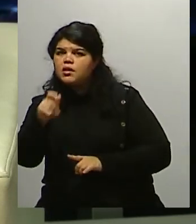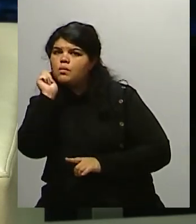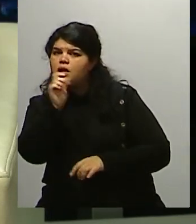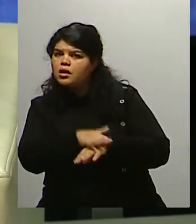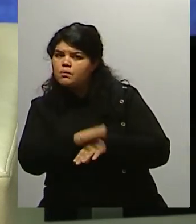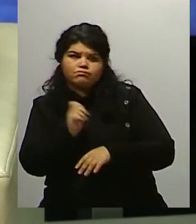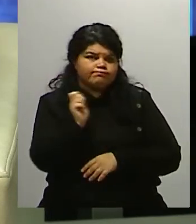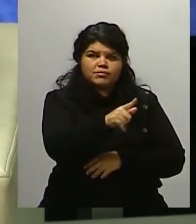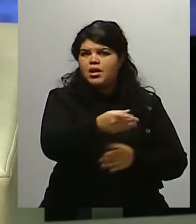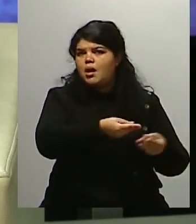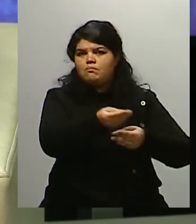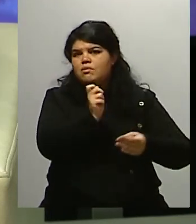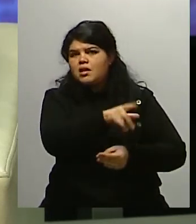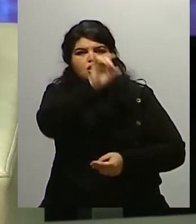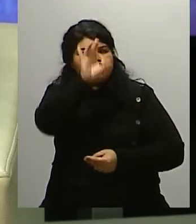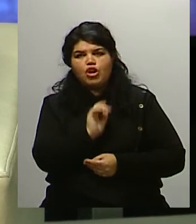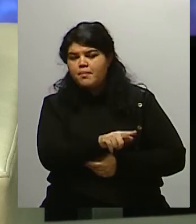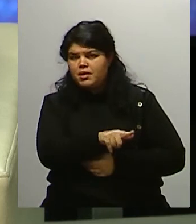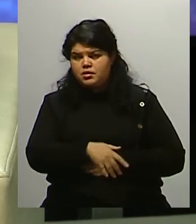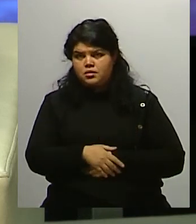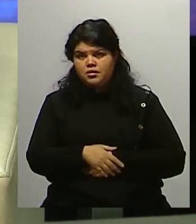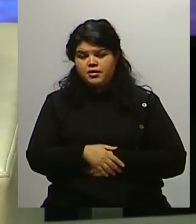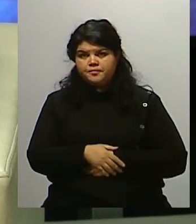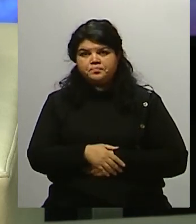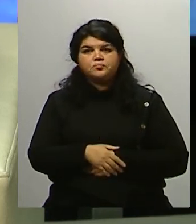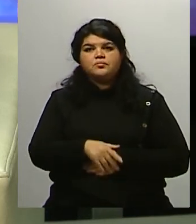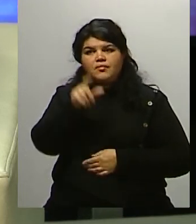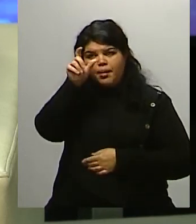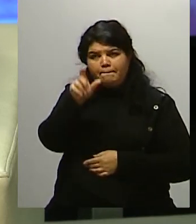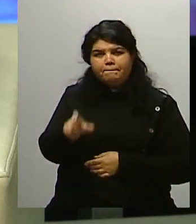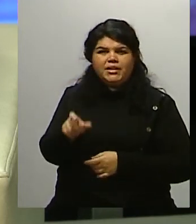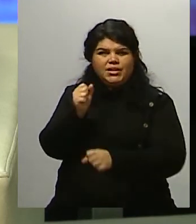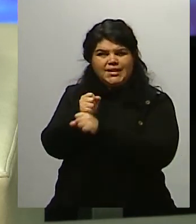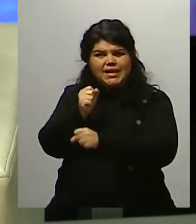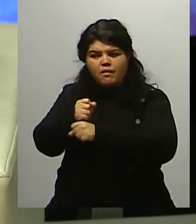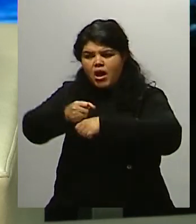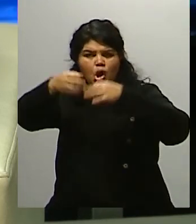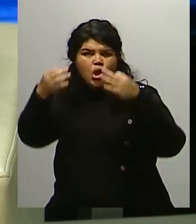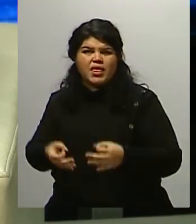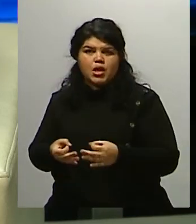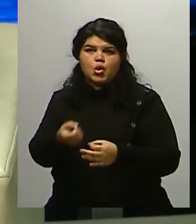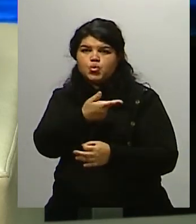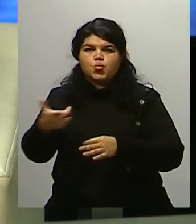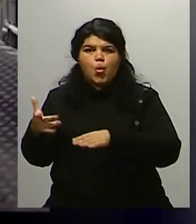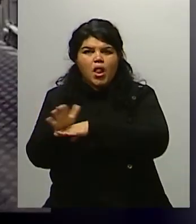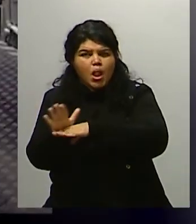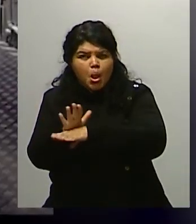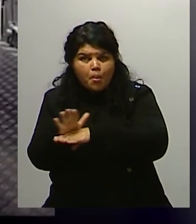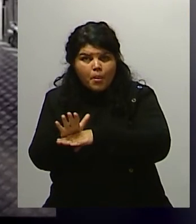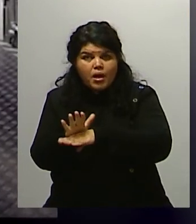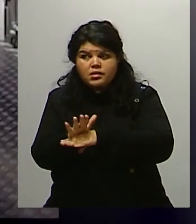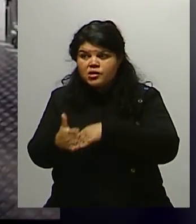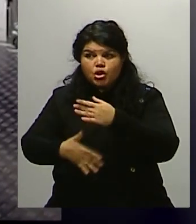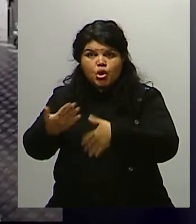un buen salario no es un trabajador digno de su trabajo y no puede ni siquiera cubrir sus necesidades básicas. Entonces ahí partimos de la